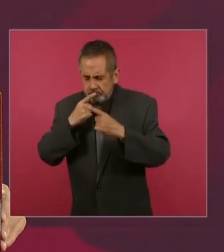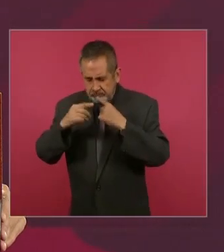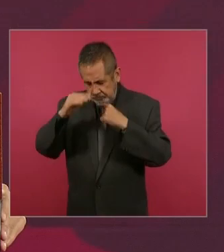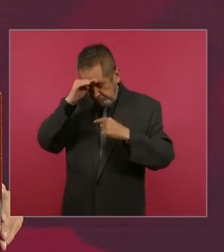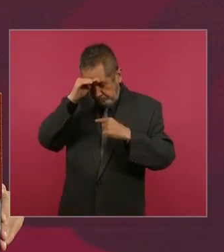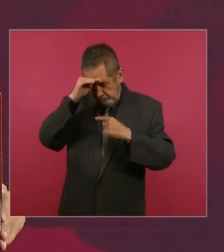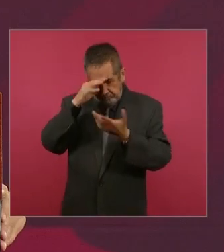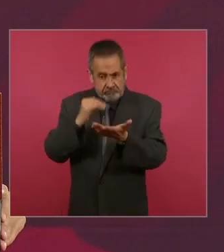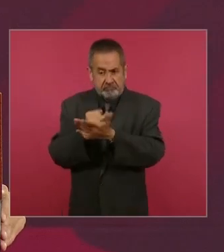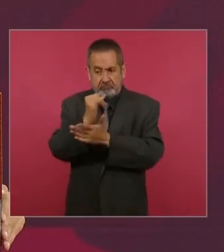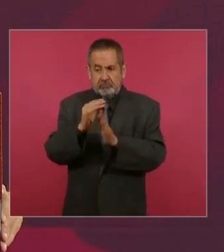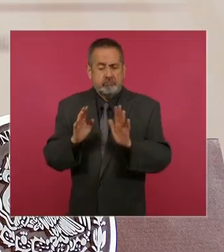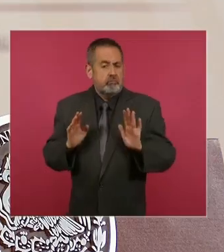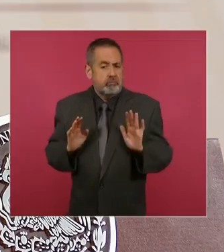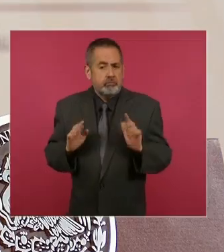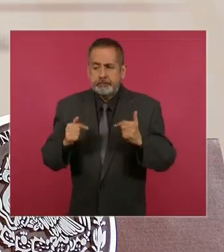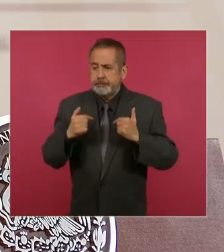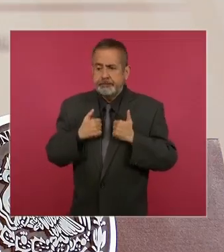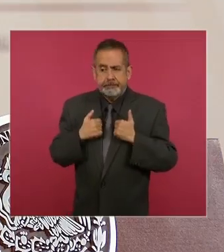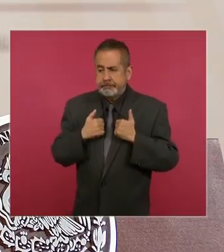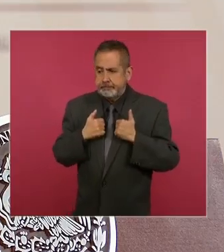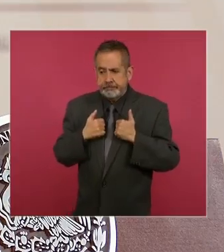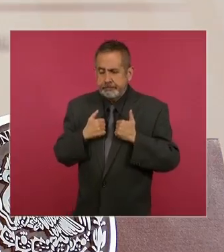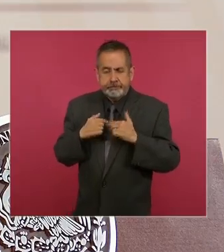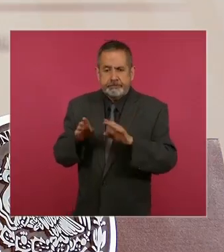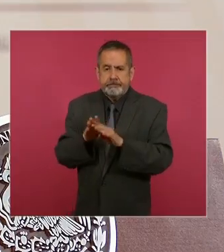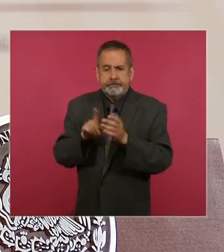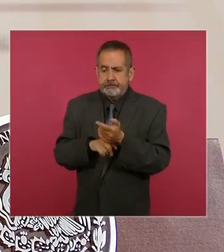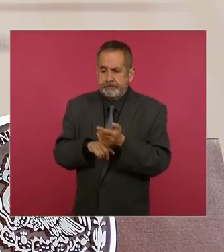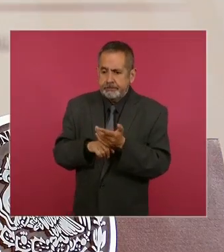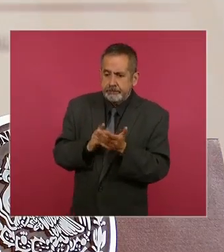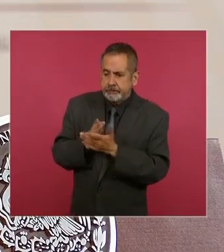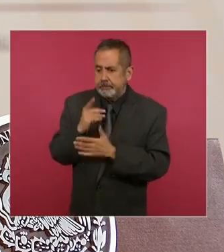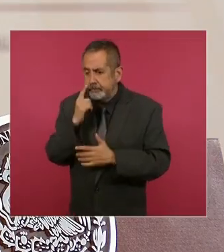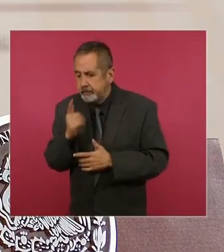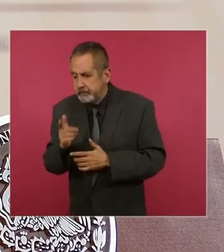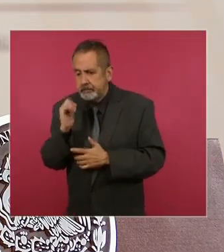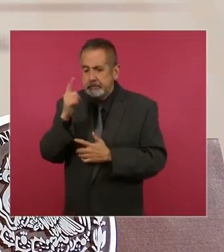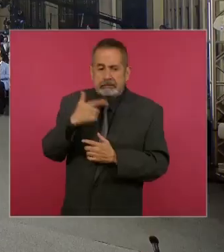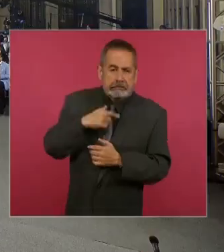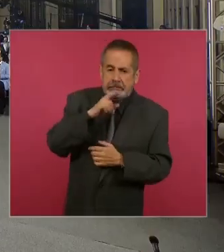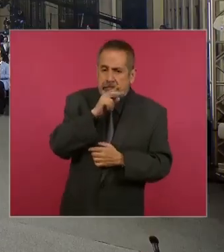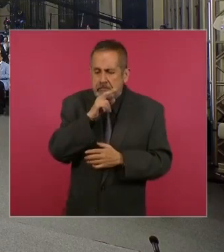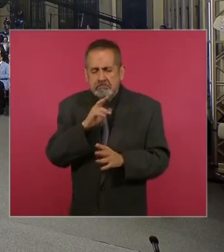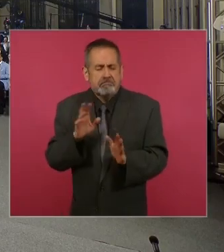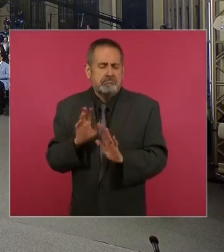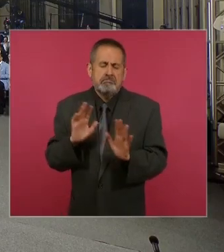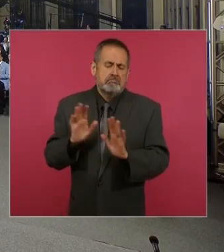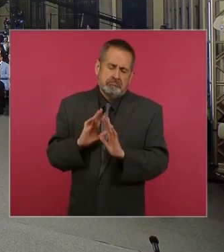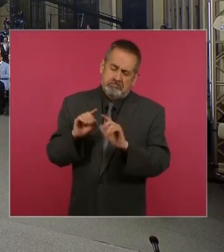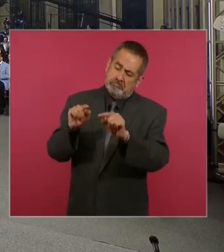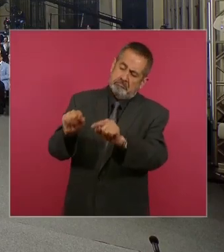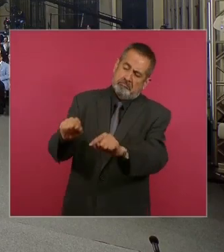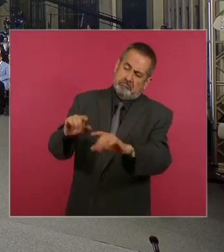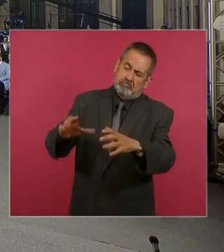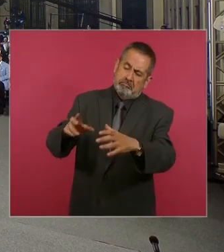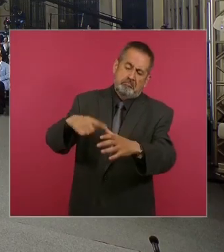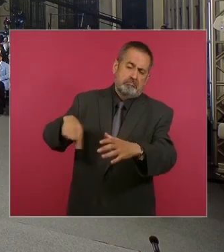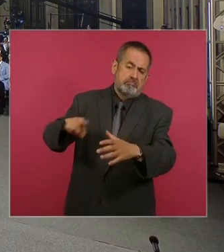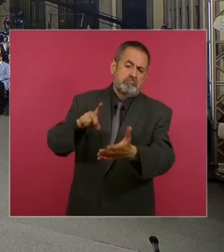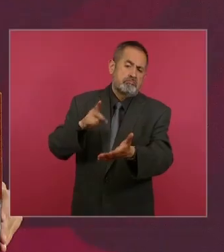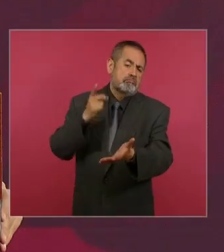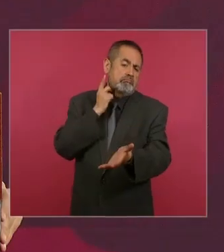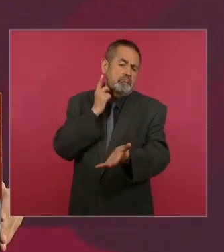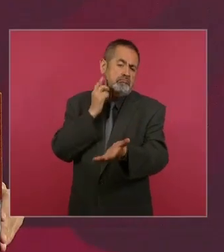determinación, pero no vemos ninguna preocupación en ese sentido. En